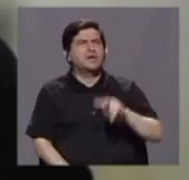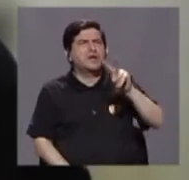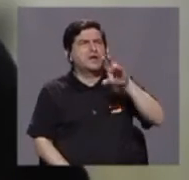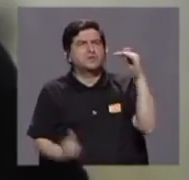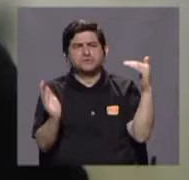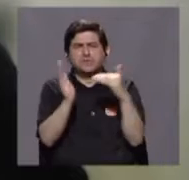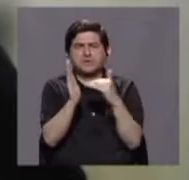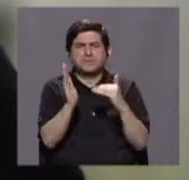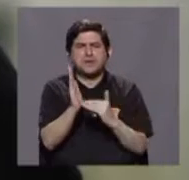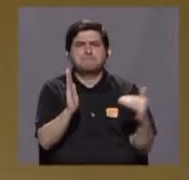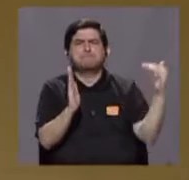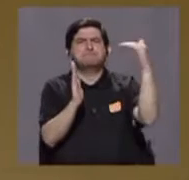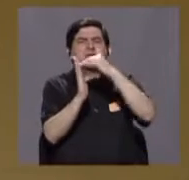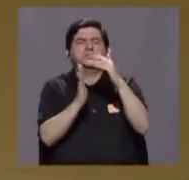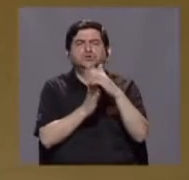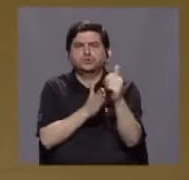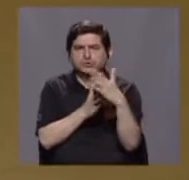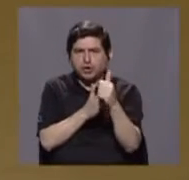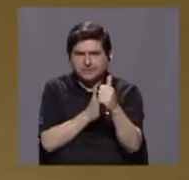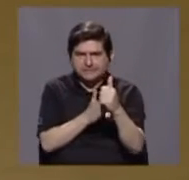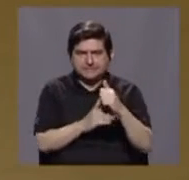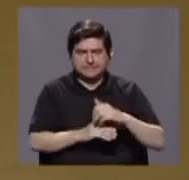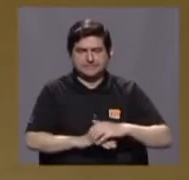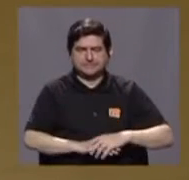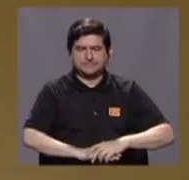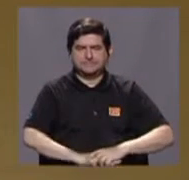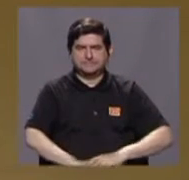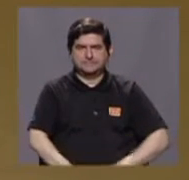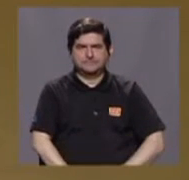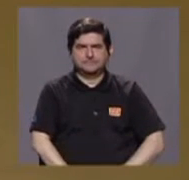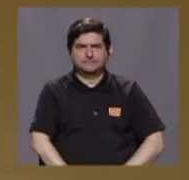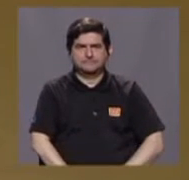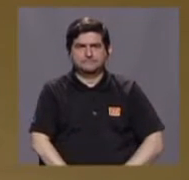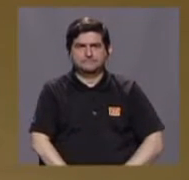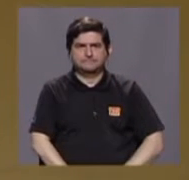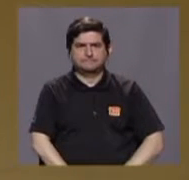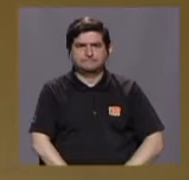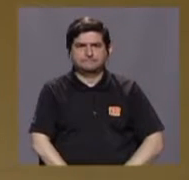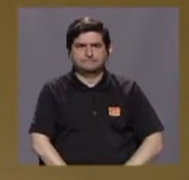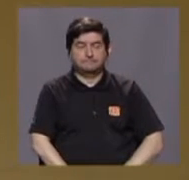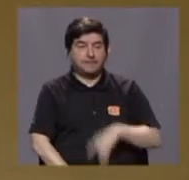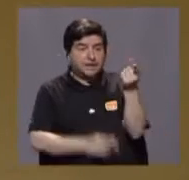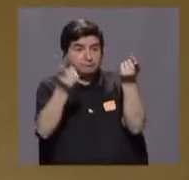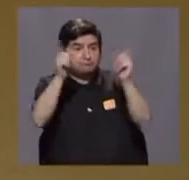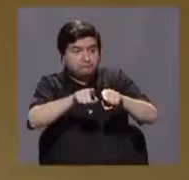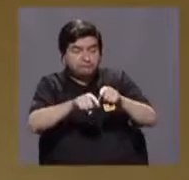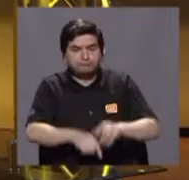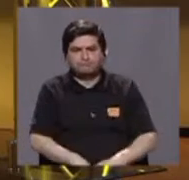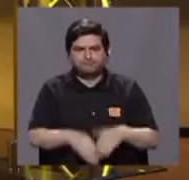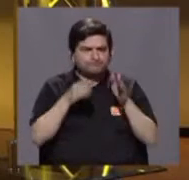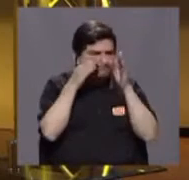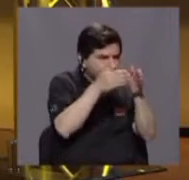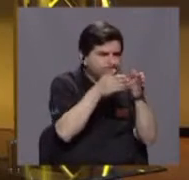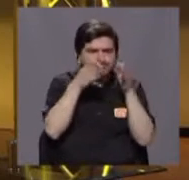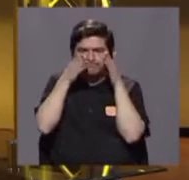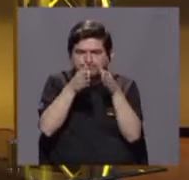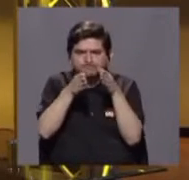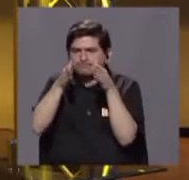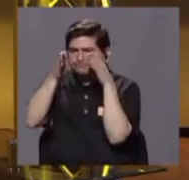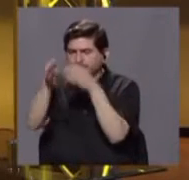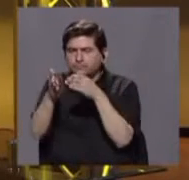200.000 millones de dólares, y tienen que ir con destino a proyectos